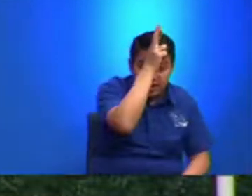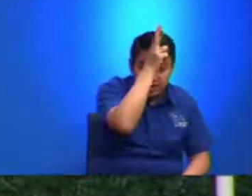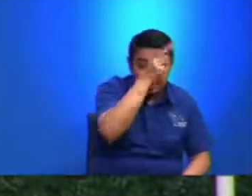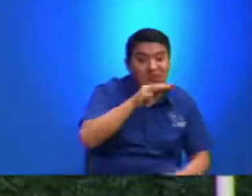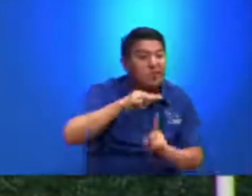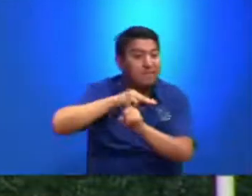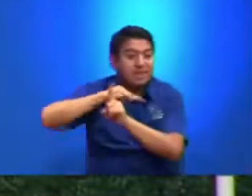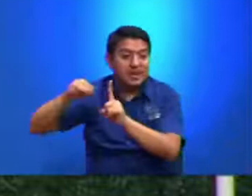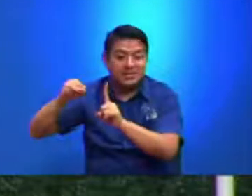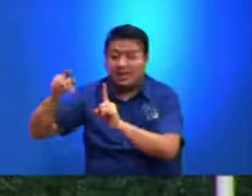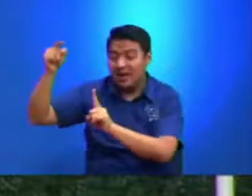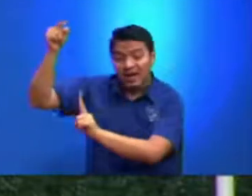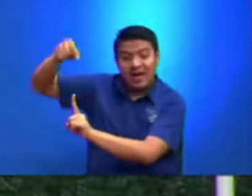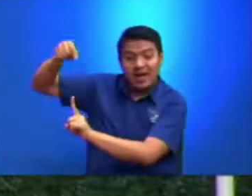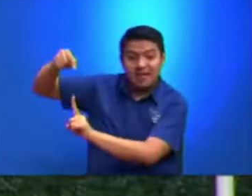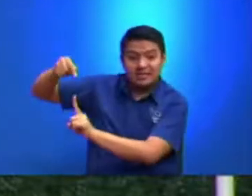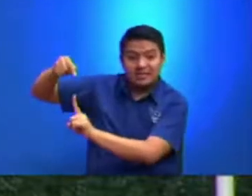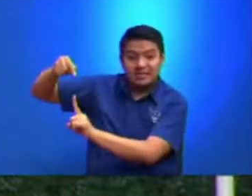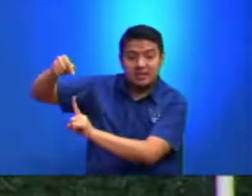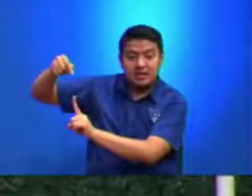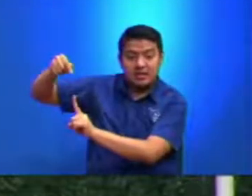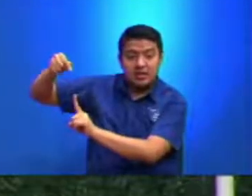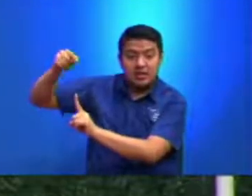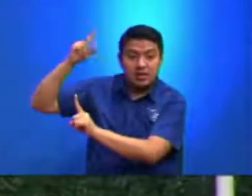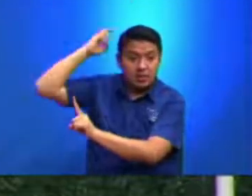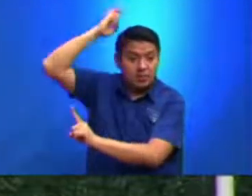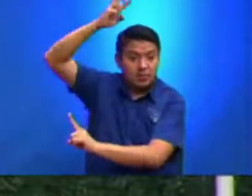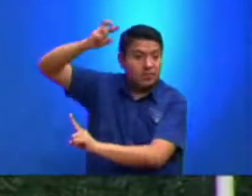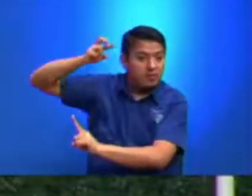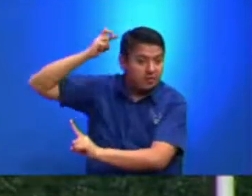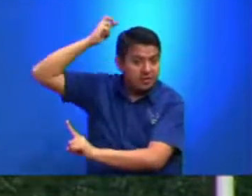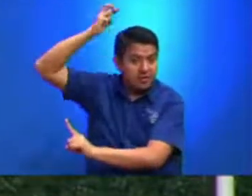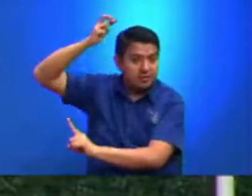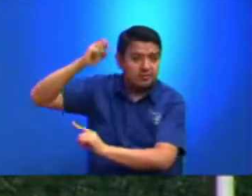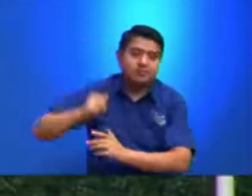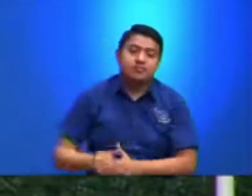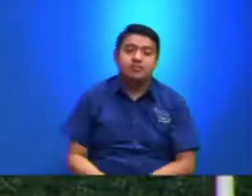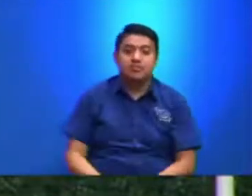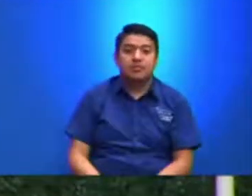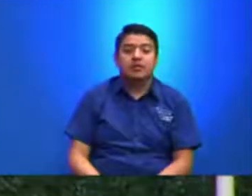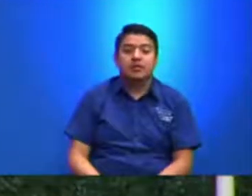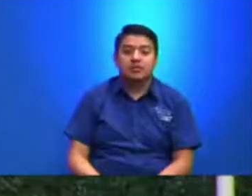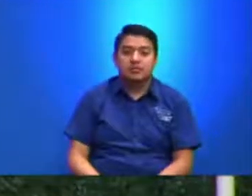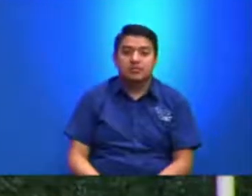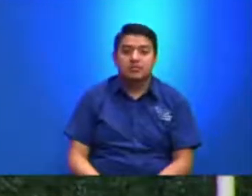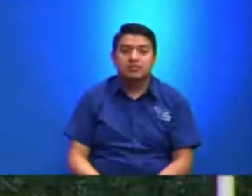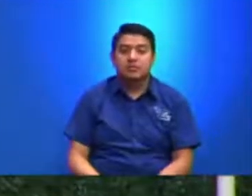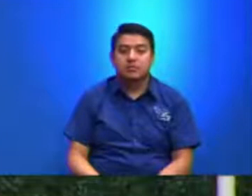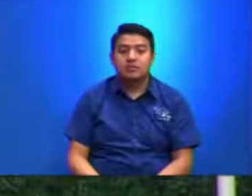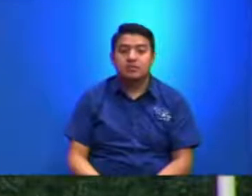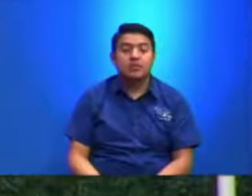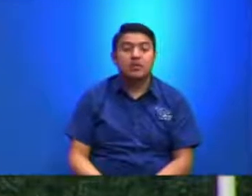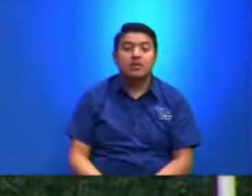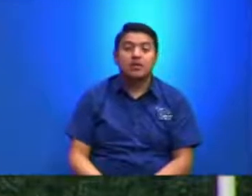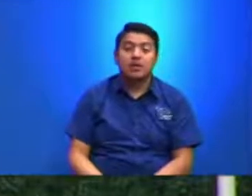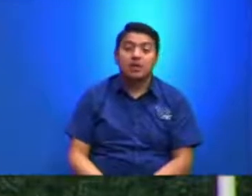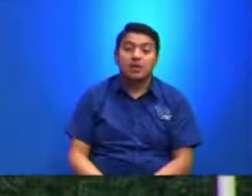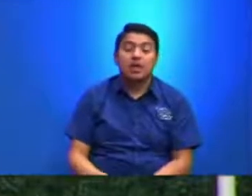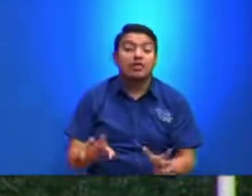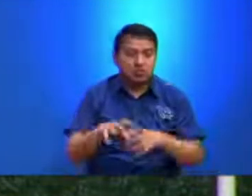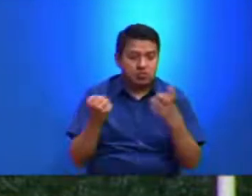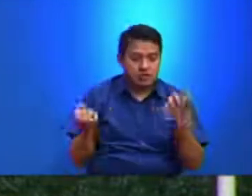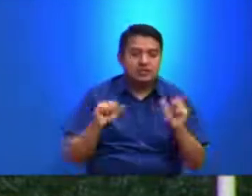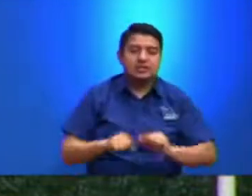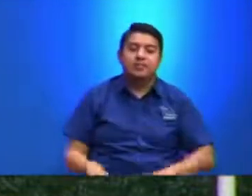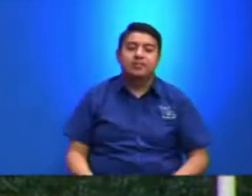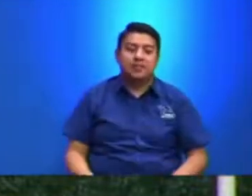usted que la adulación que le hicieron a Joás lo llevó a asesinar al hijo